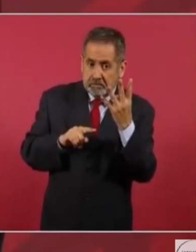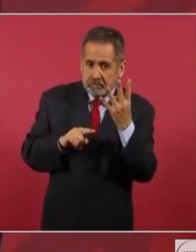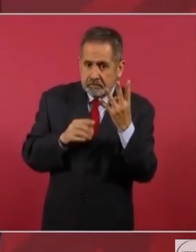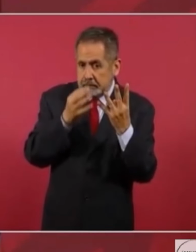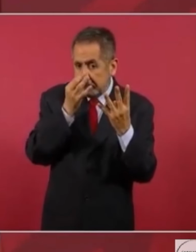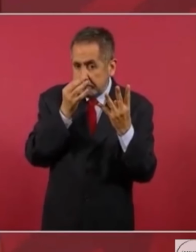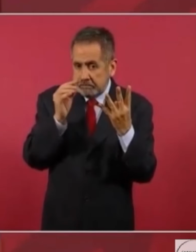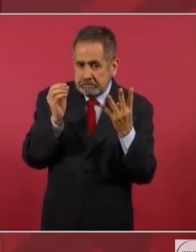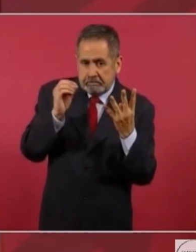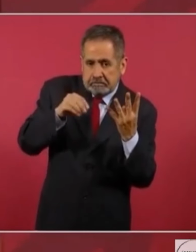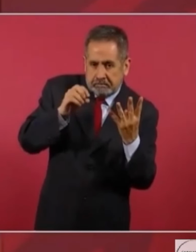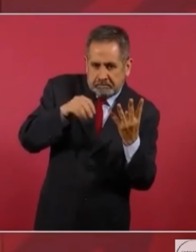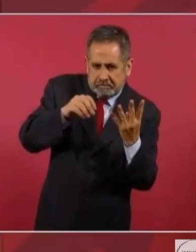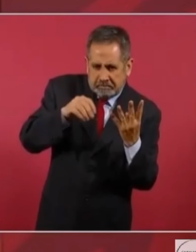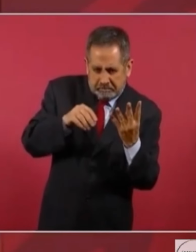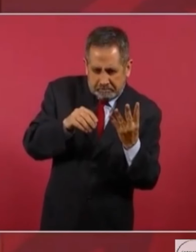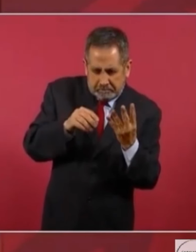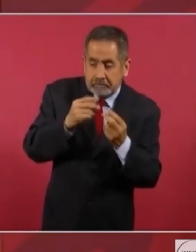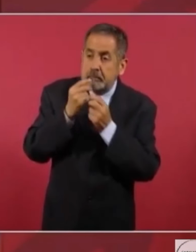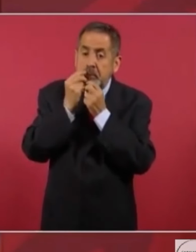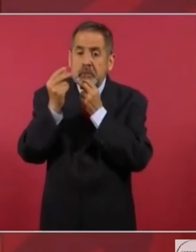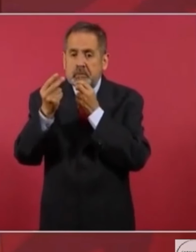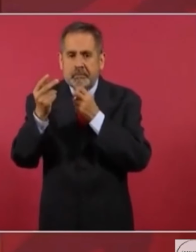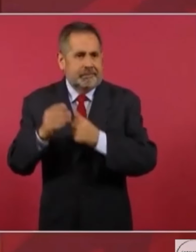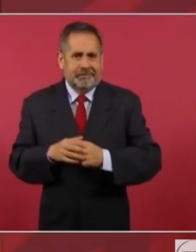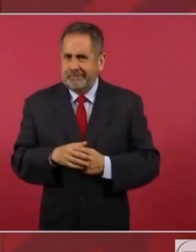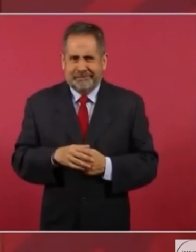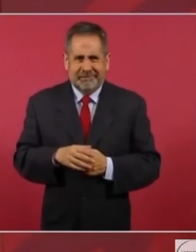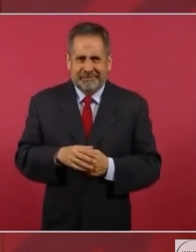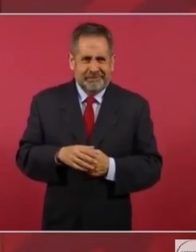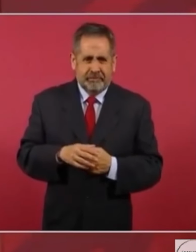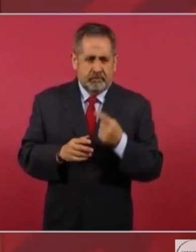las que contiene, sino